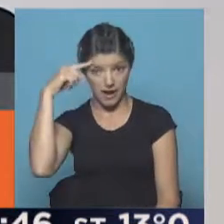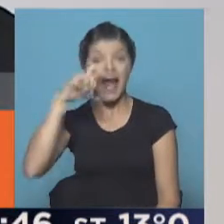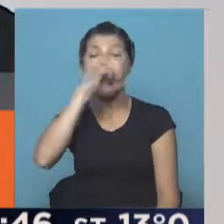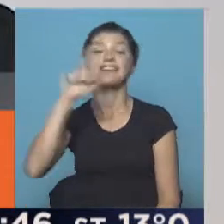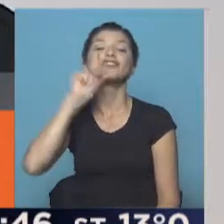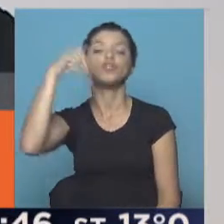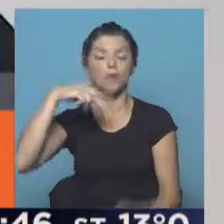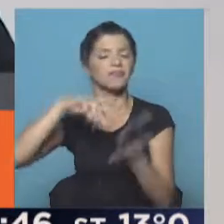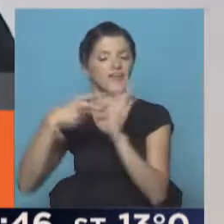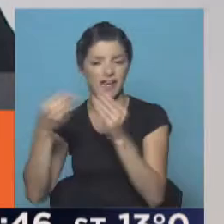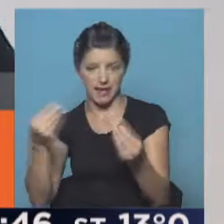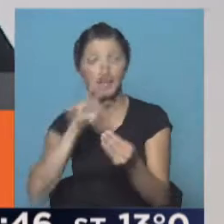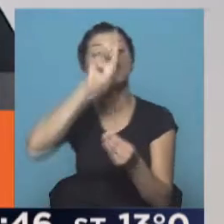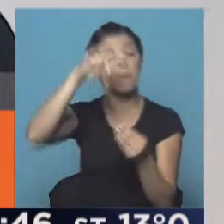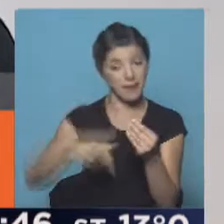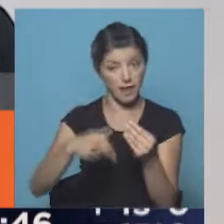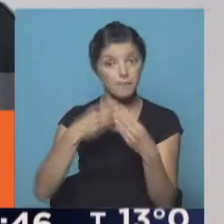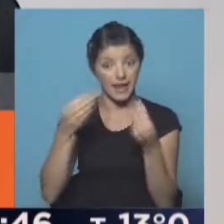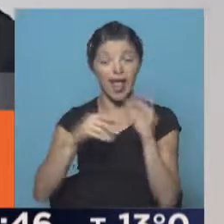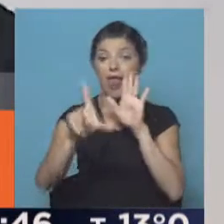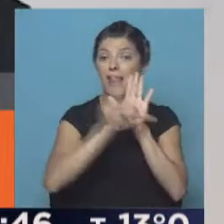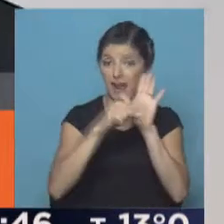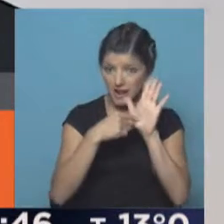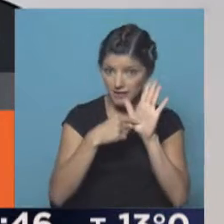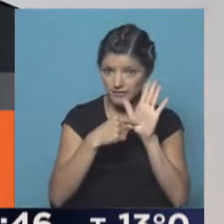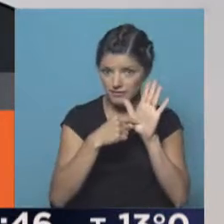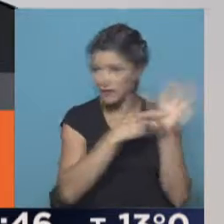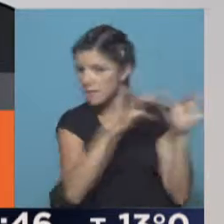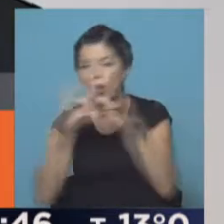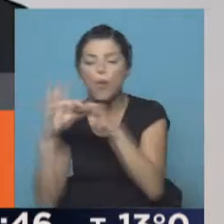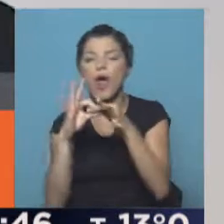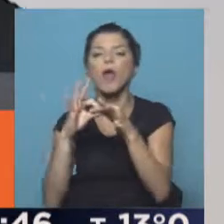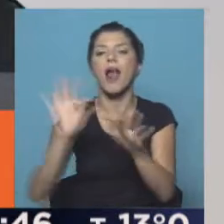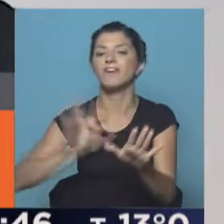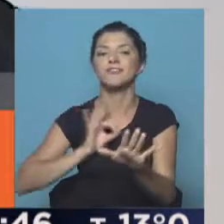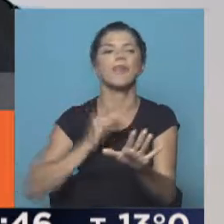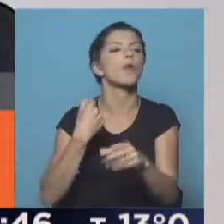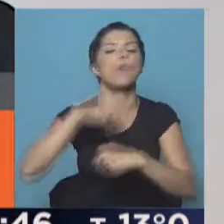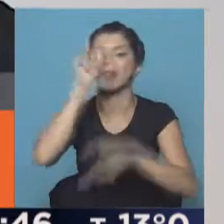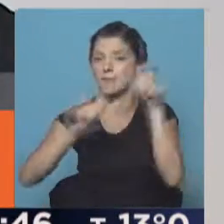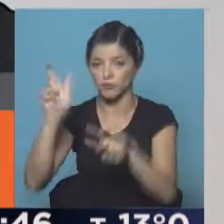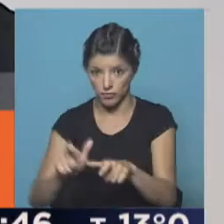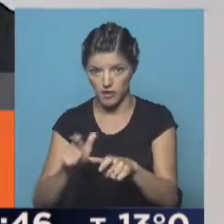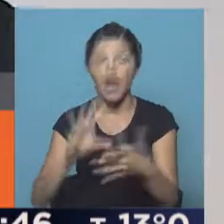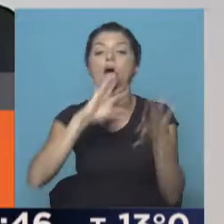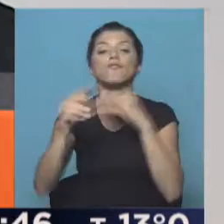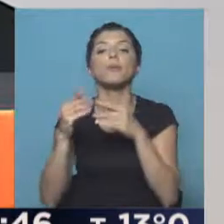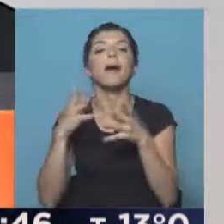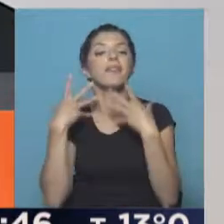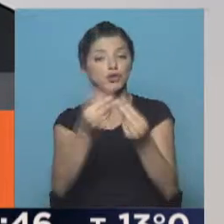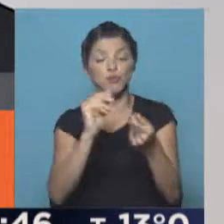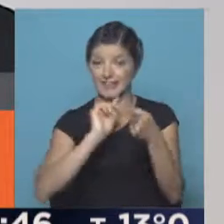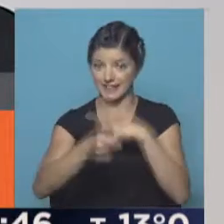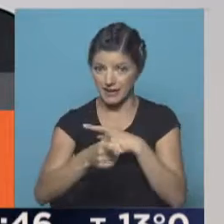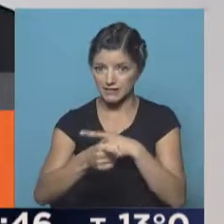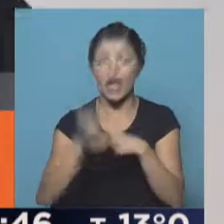plan que lo que hace es bajar la ley a la vida concreta de cada mujer, con programas de asistencia directa, con